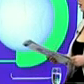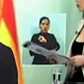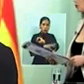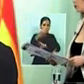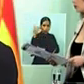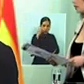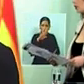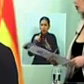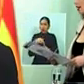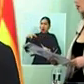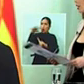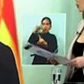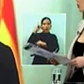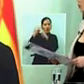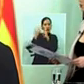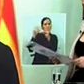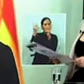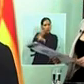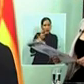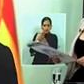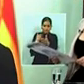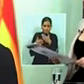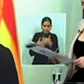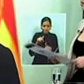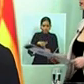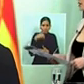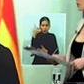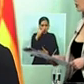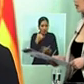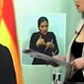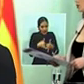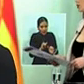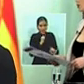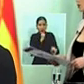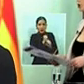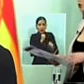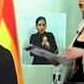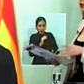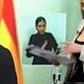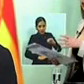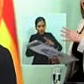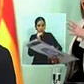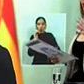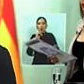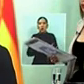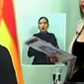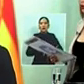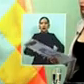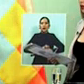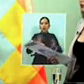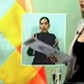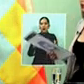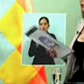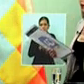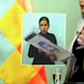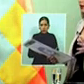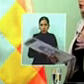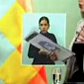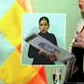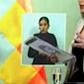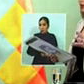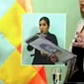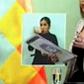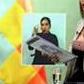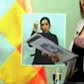muy delicado, que nos ha lastimado mucho. El caso de la Iglesia Católica, ¿no? No generalizamos, pero sí de